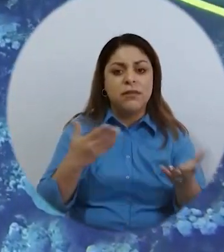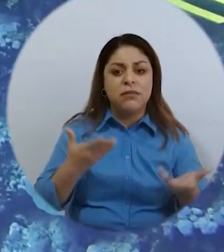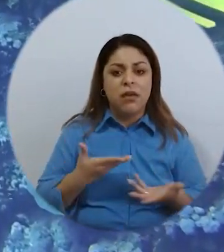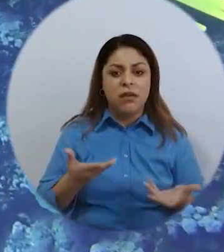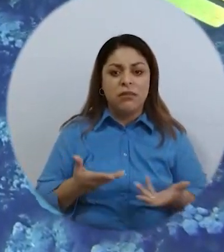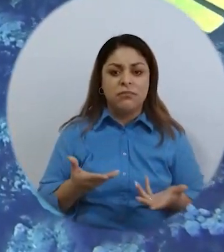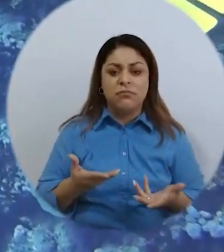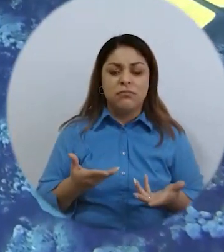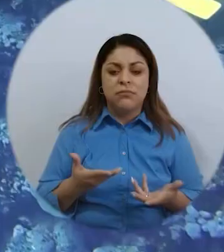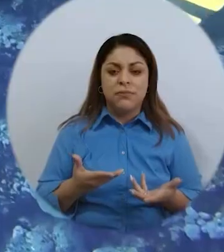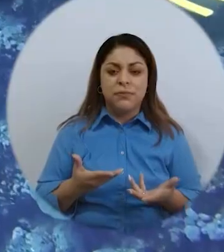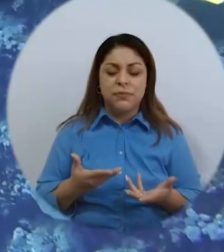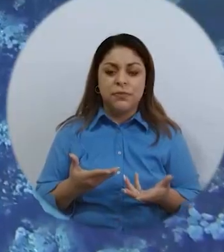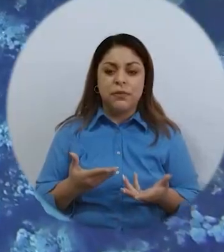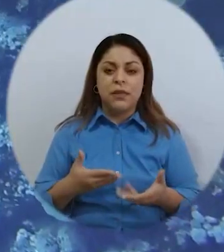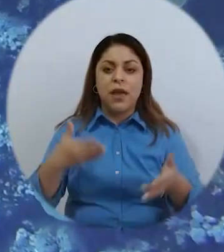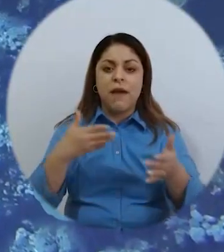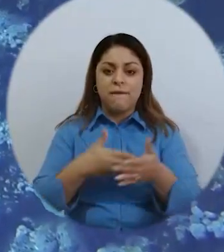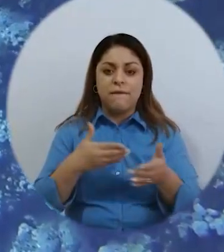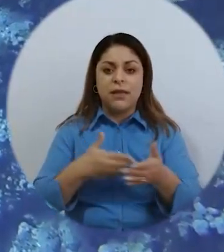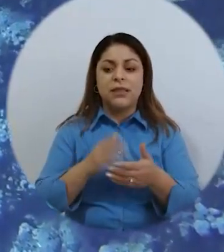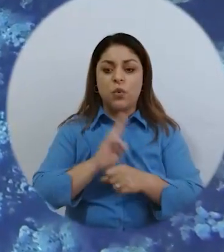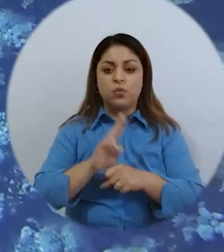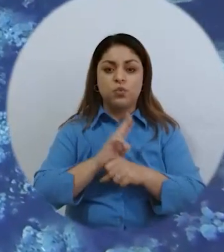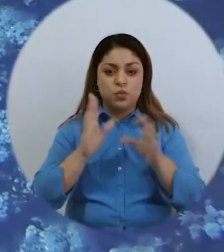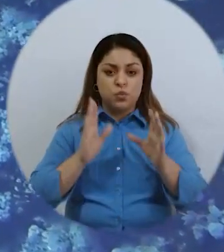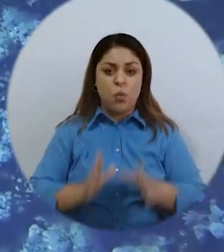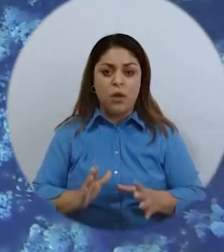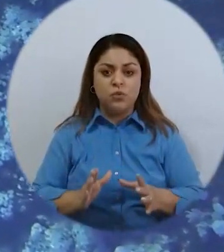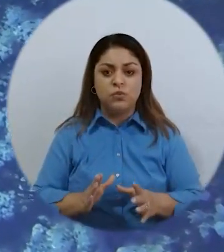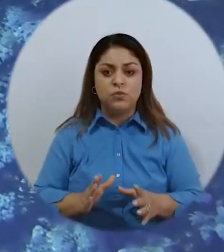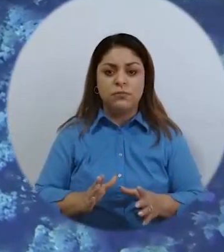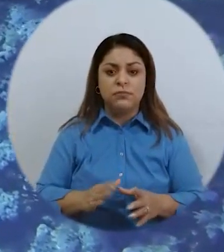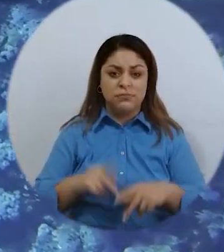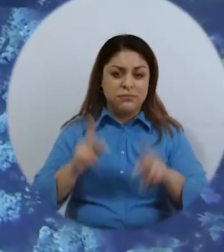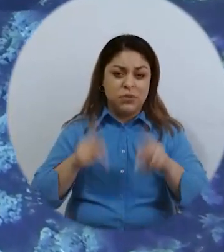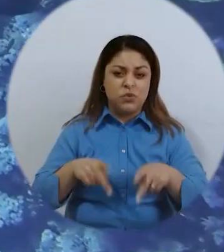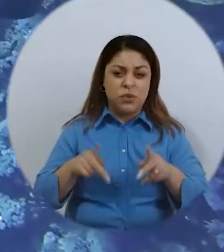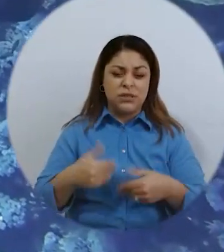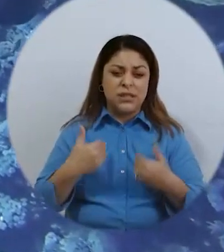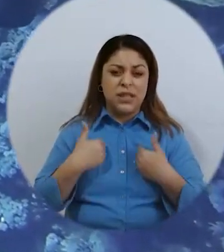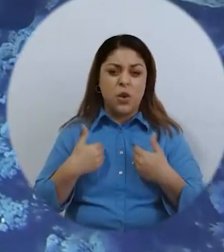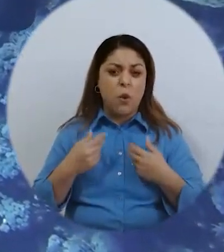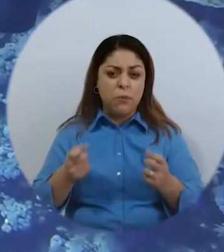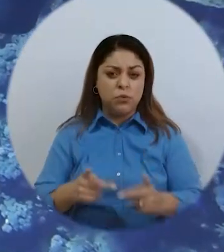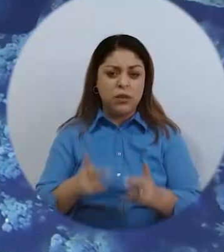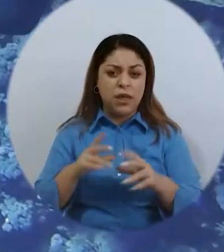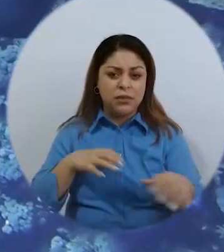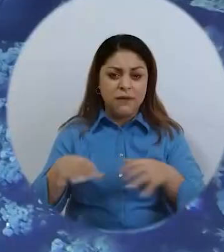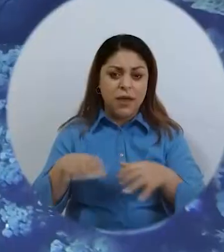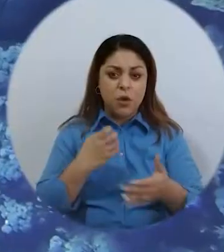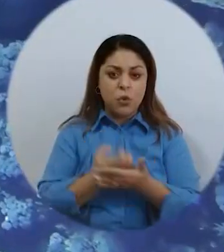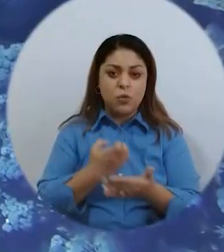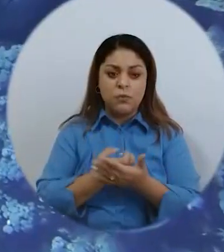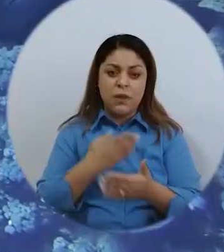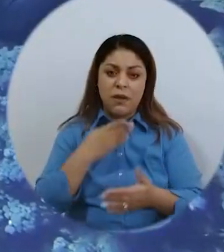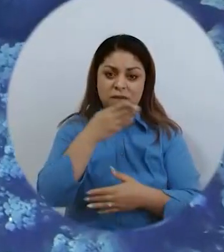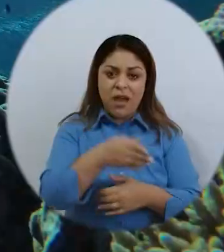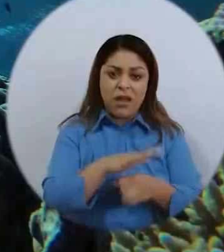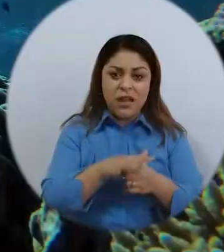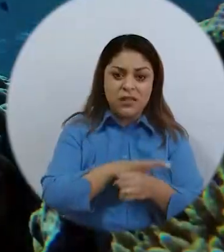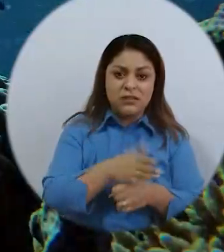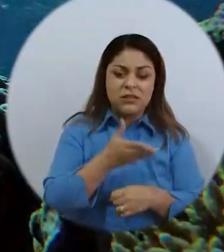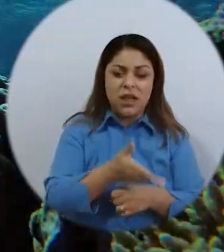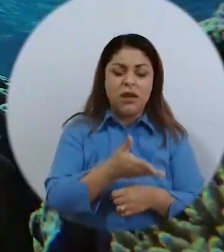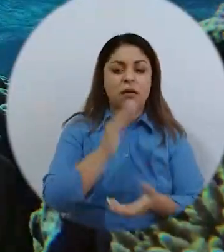está afectando inclusive a nivel de los usuarios o de las oportunidades o actividades